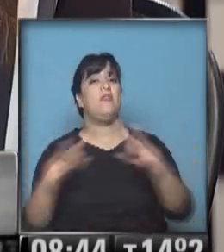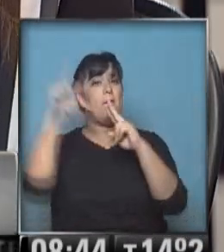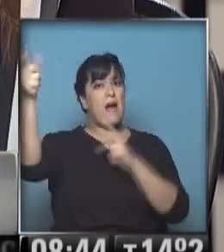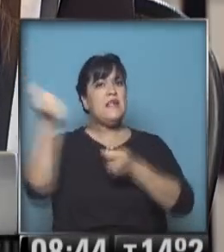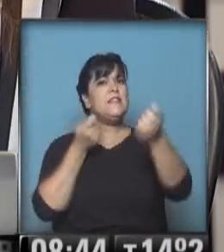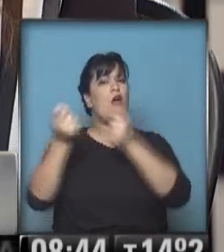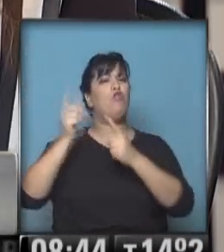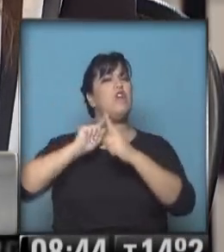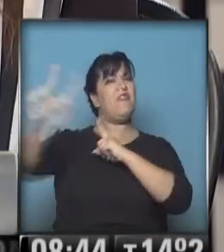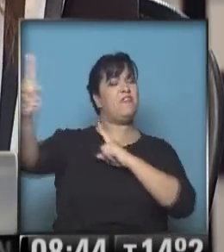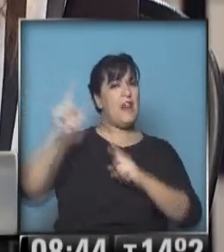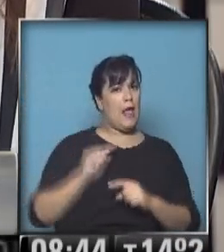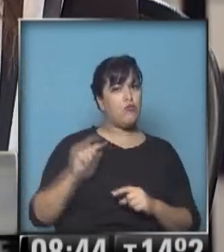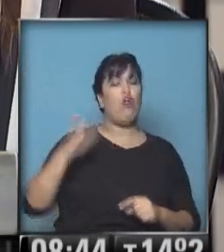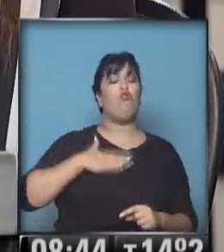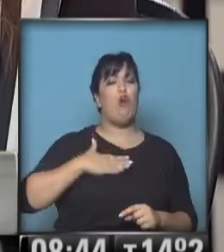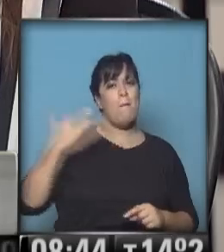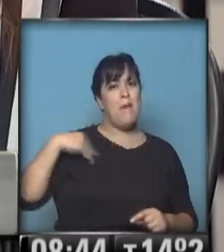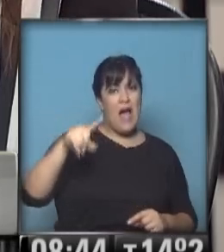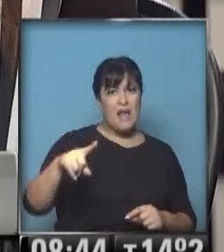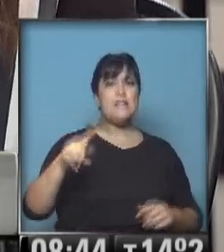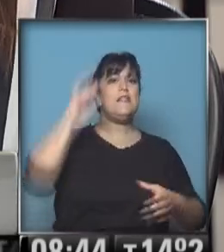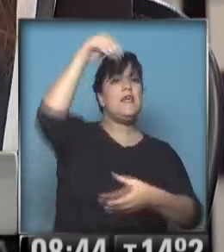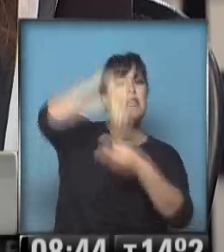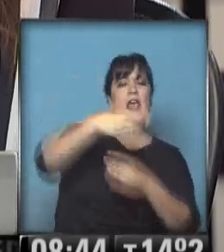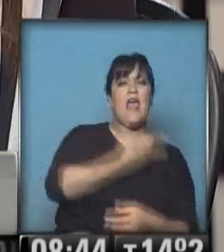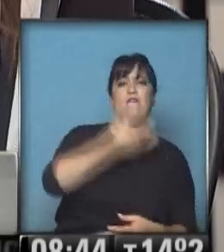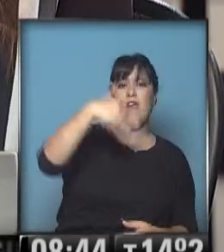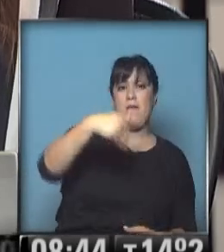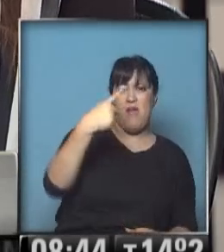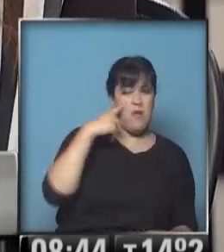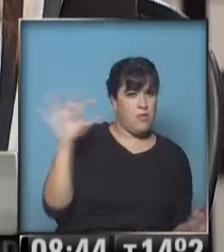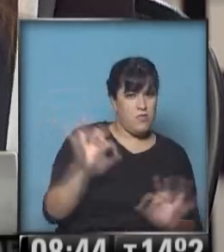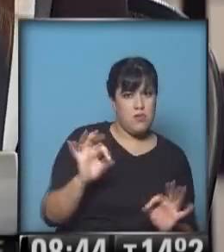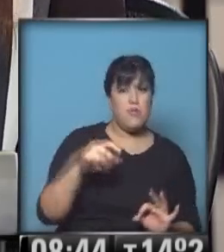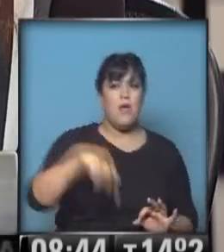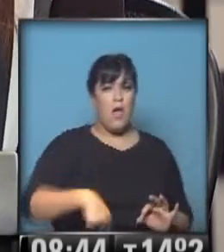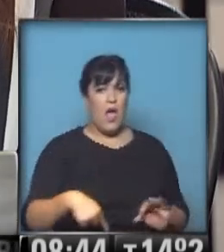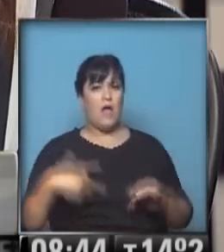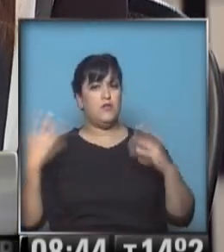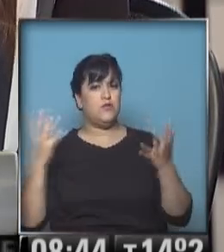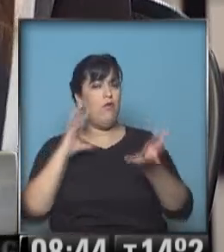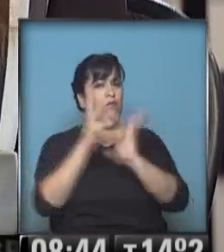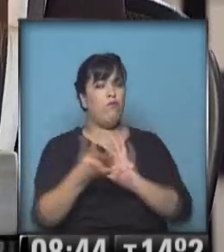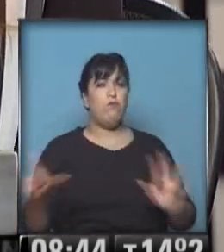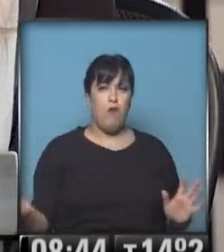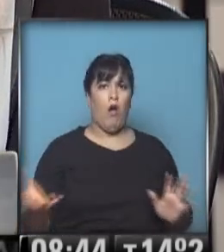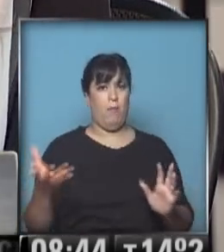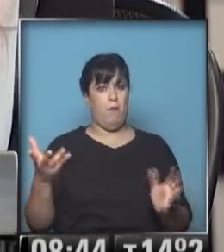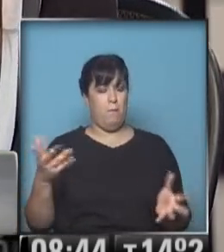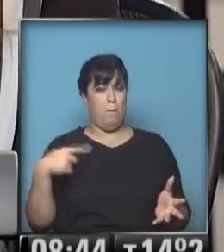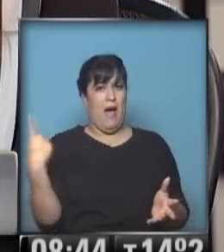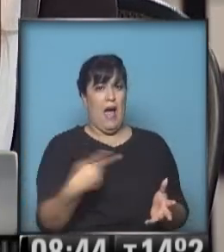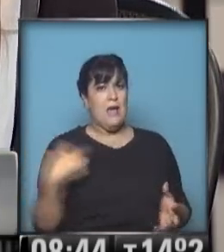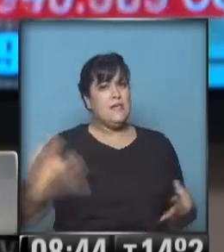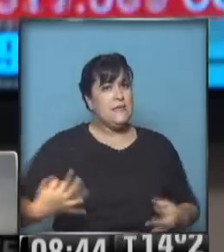manera directa con un estado soberano sin la participación del fondo monetario le están cobrando Argentina el derecho y haberse animado a hacer